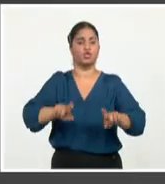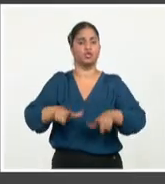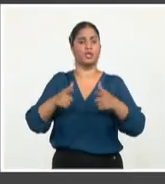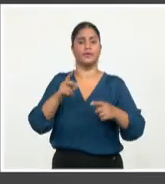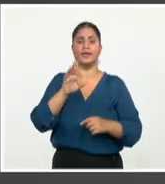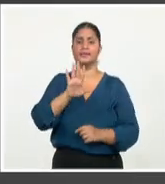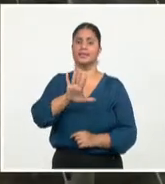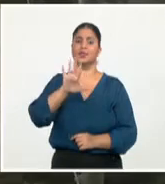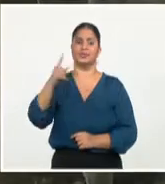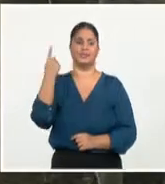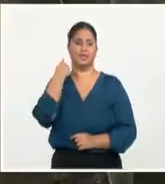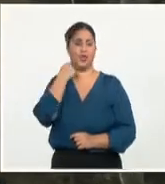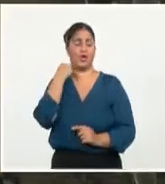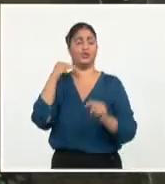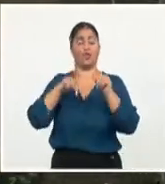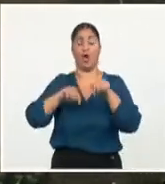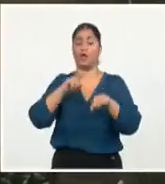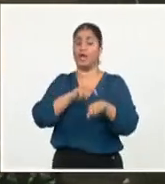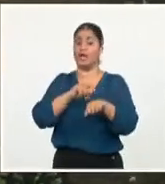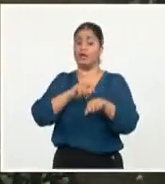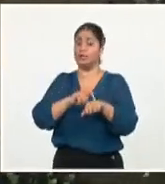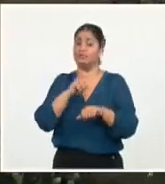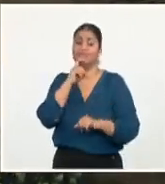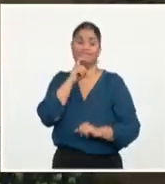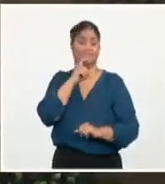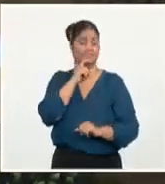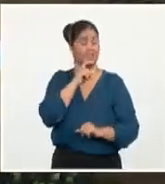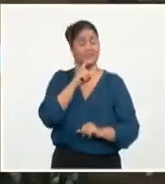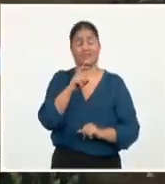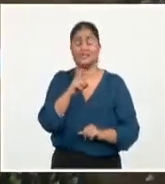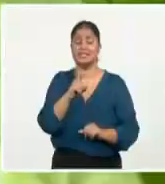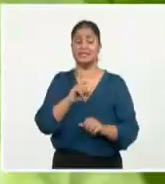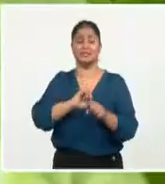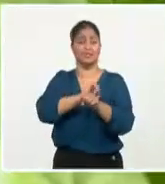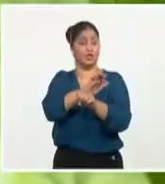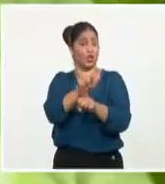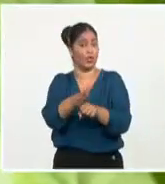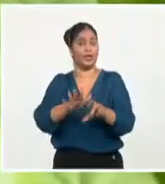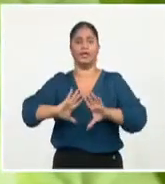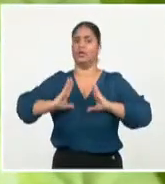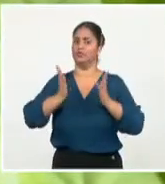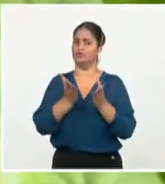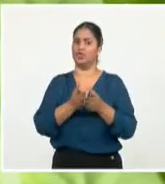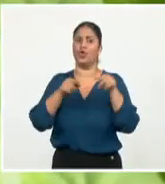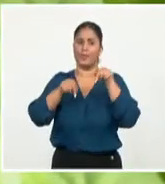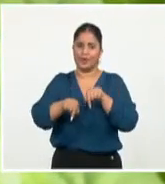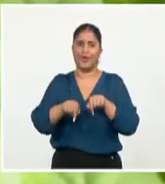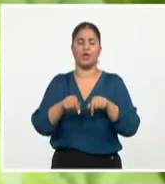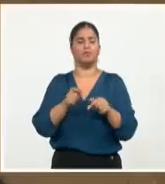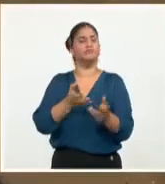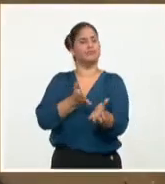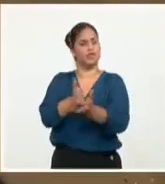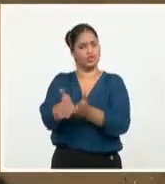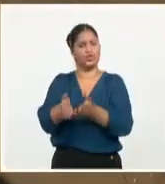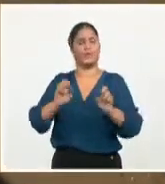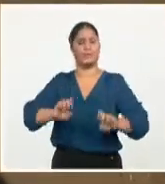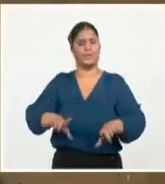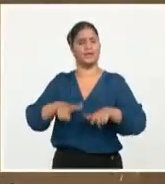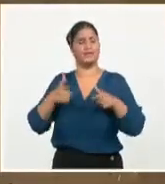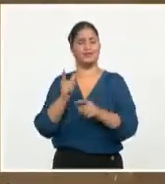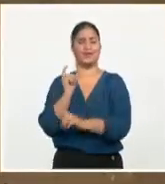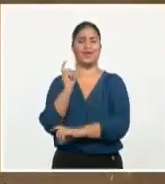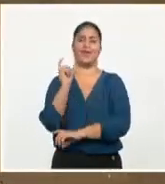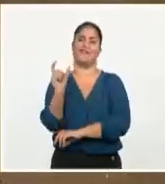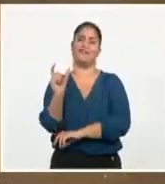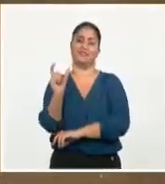En medio de la pandemia de la COVID-19, los trabajadores del sector encuentran motivaciones para celebrar la fecha,